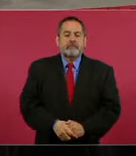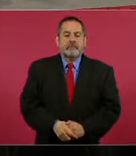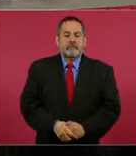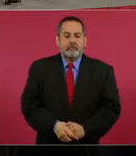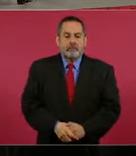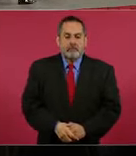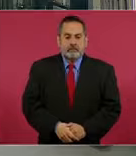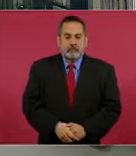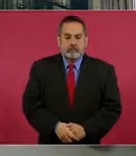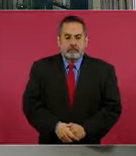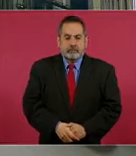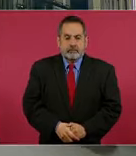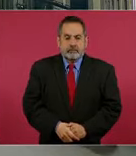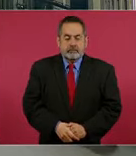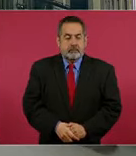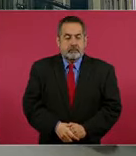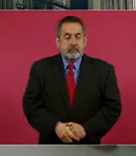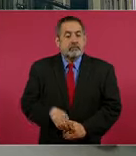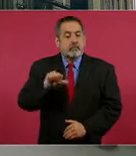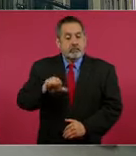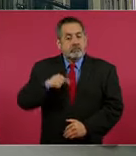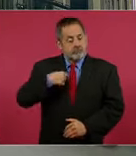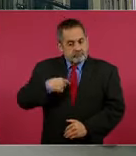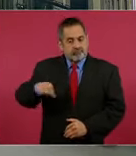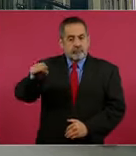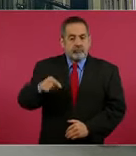Bueno, hoy vamos a estar en Huehuetoca